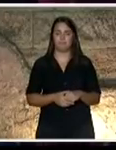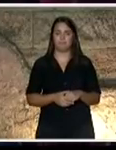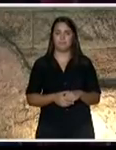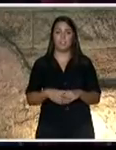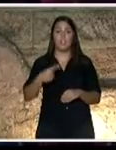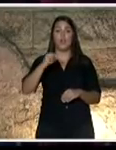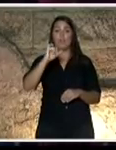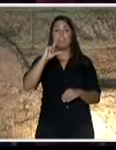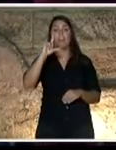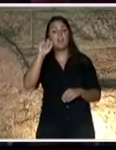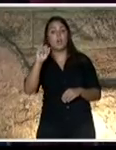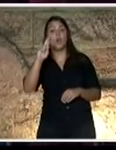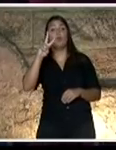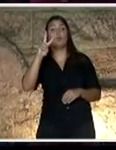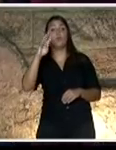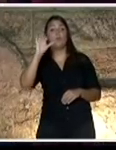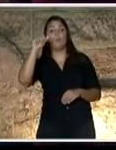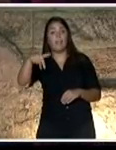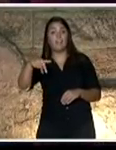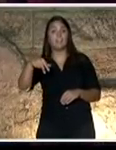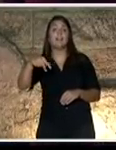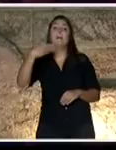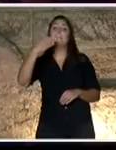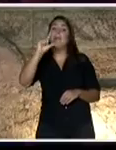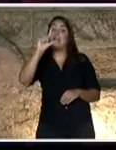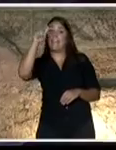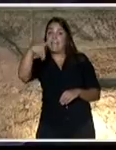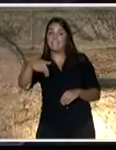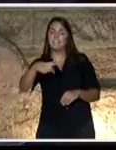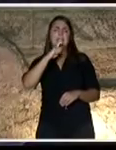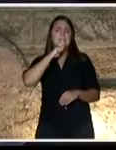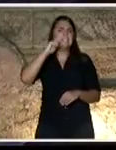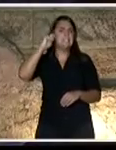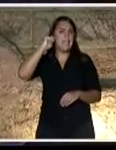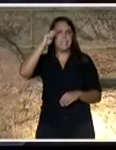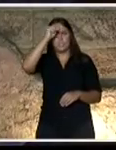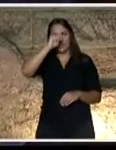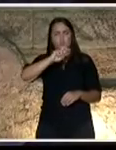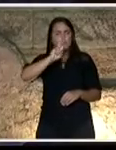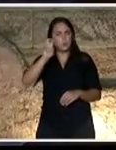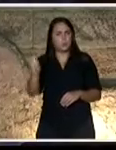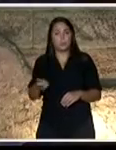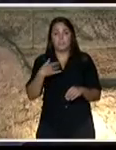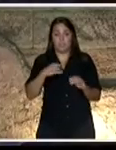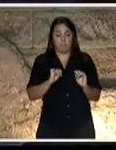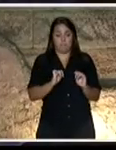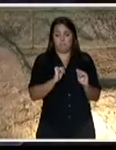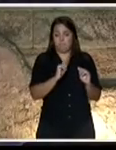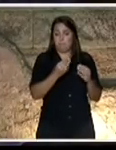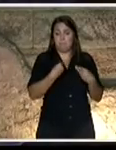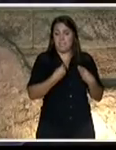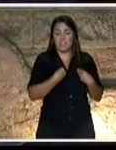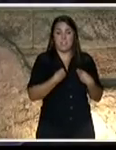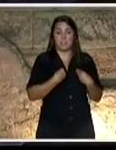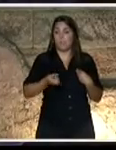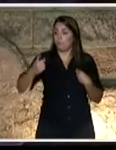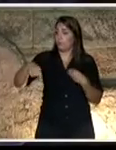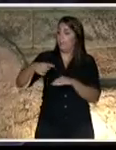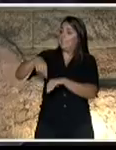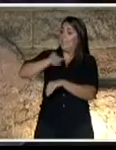Gonzalo, Rubén, Belén, nietas y nietos, yo ya he empezado un camino. Vosotros, sin exagerar como